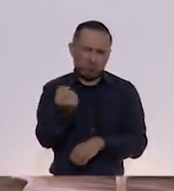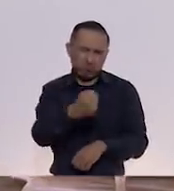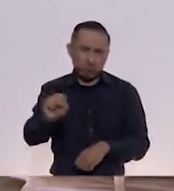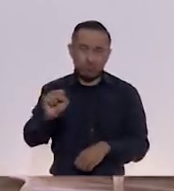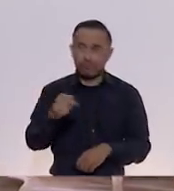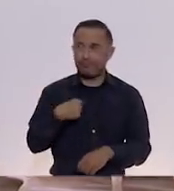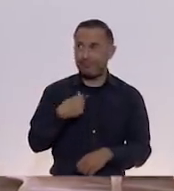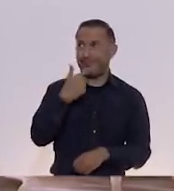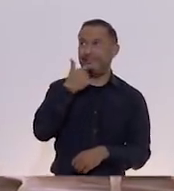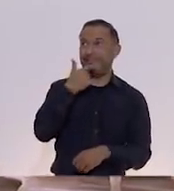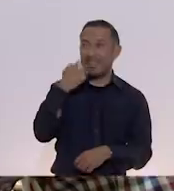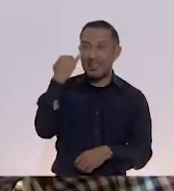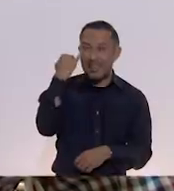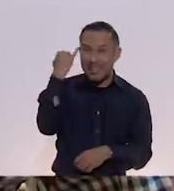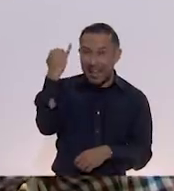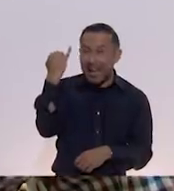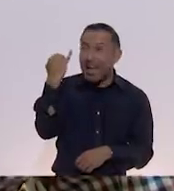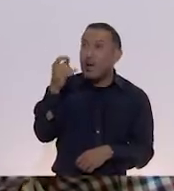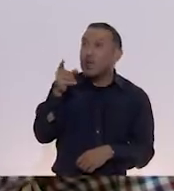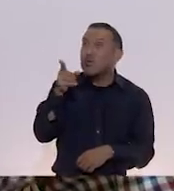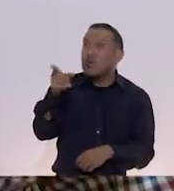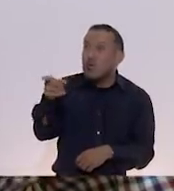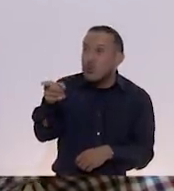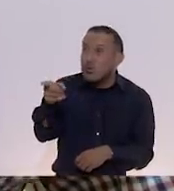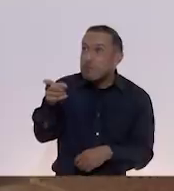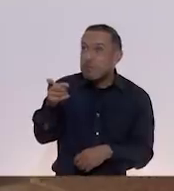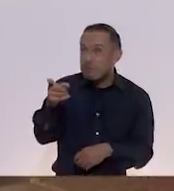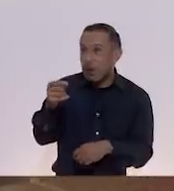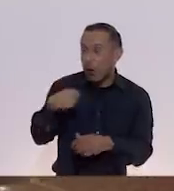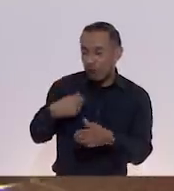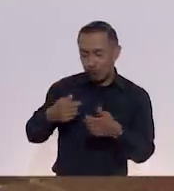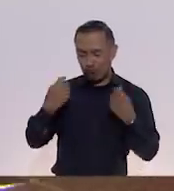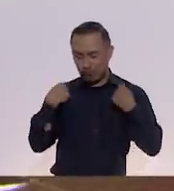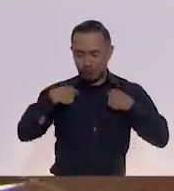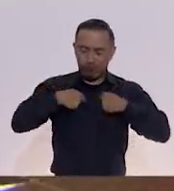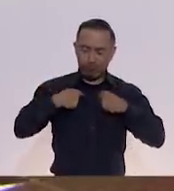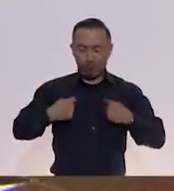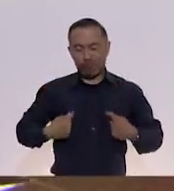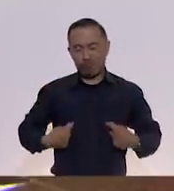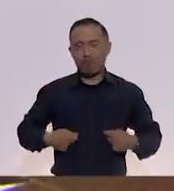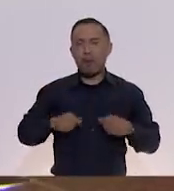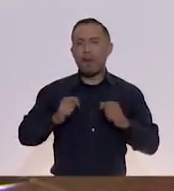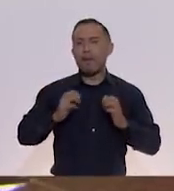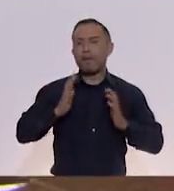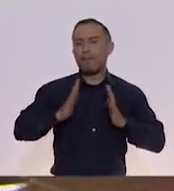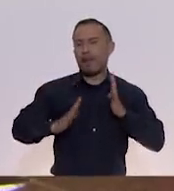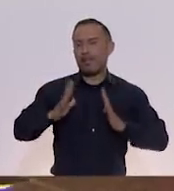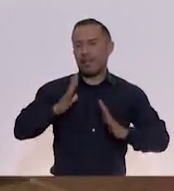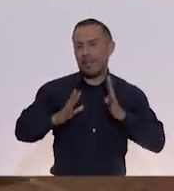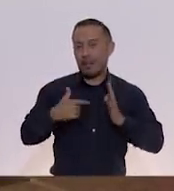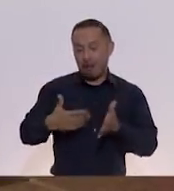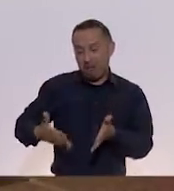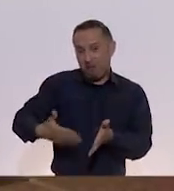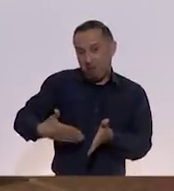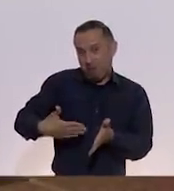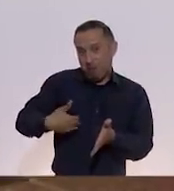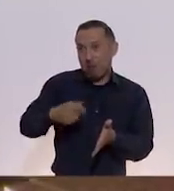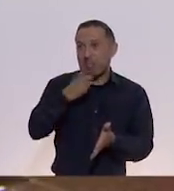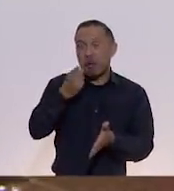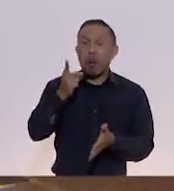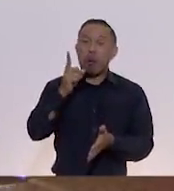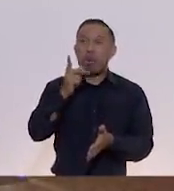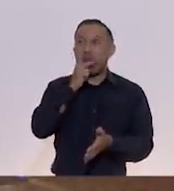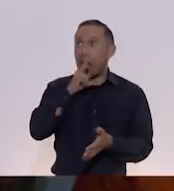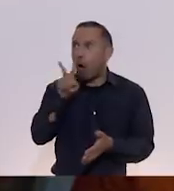viera cocinando y de mandil, le da el infarto. Ya ves que dice que esas cosas son de mujeres. Ya